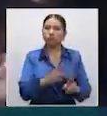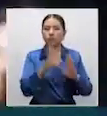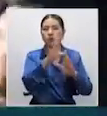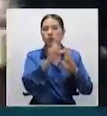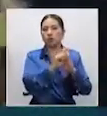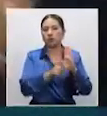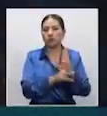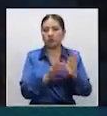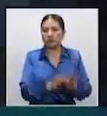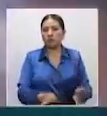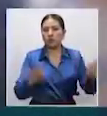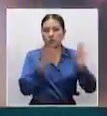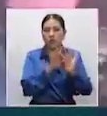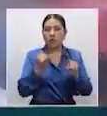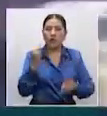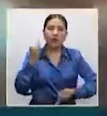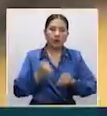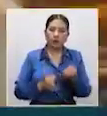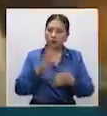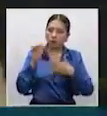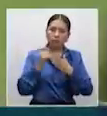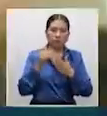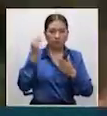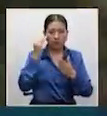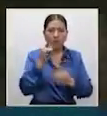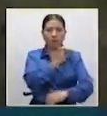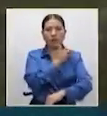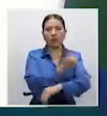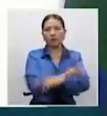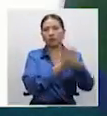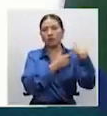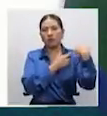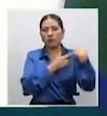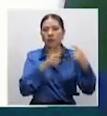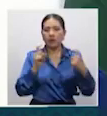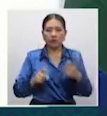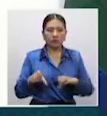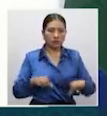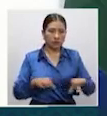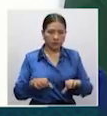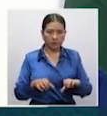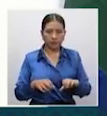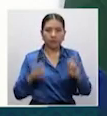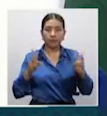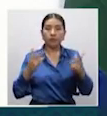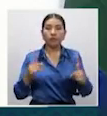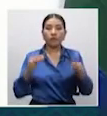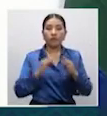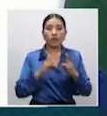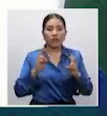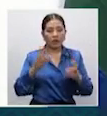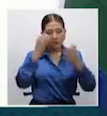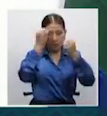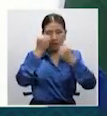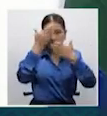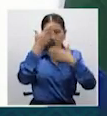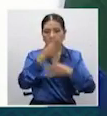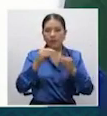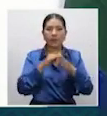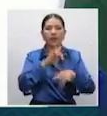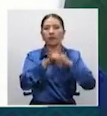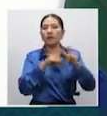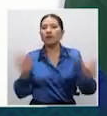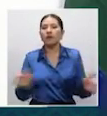del Estado, instó a actuar de oficio a las autoridades competentes. No estamos hablando de sedición y terrorismo de manera directa, y creo